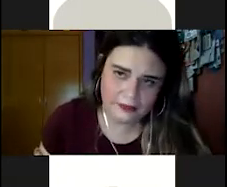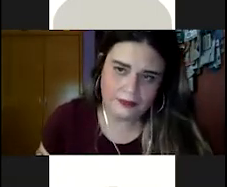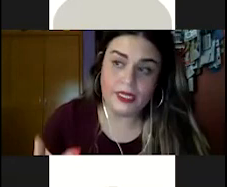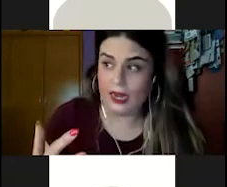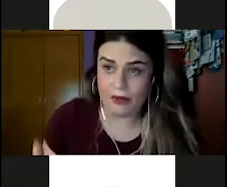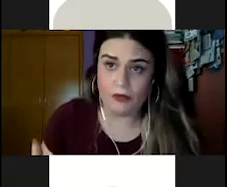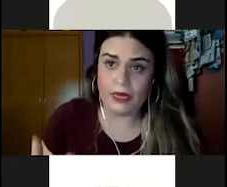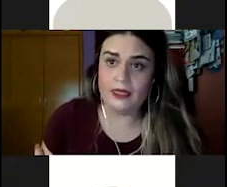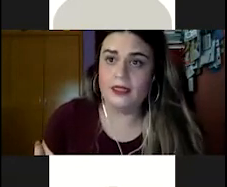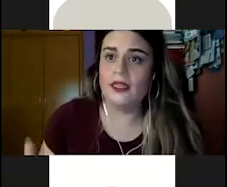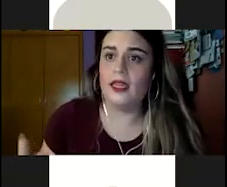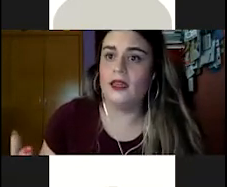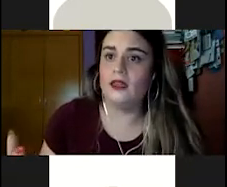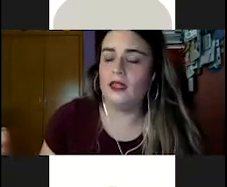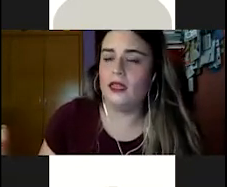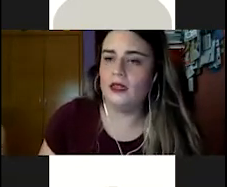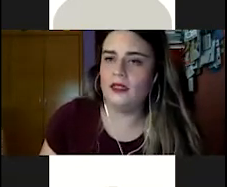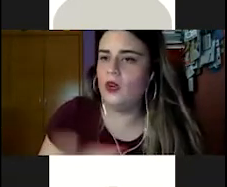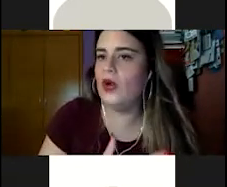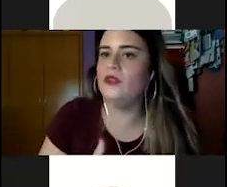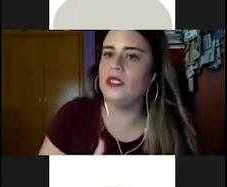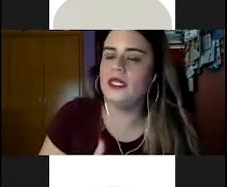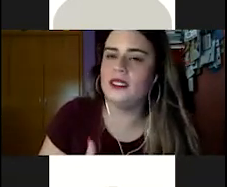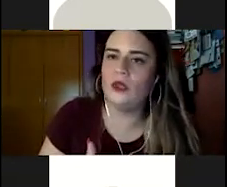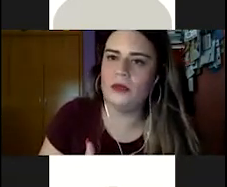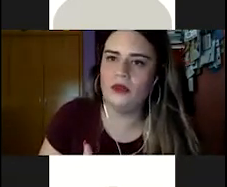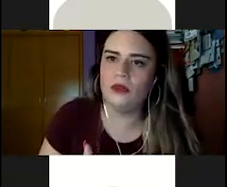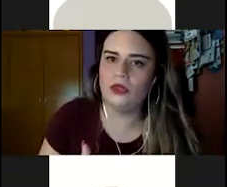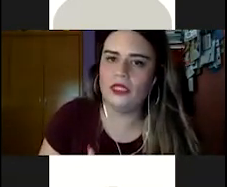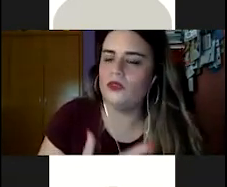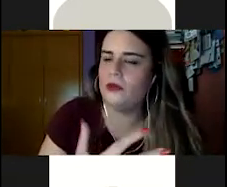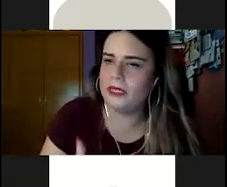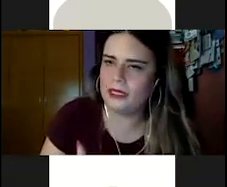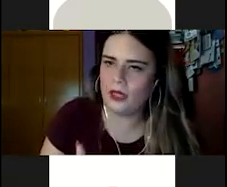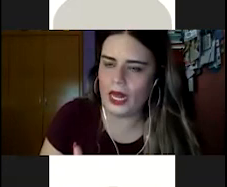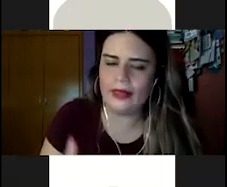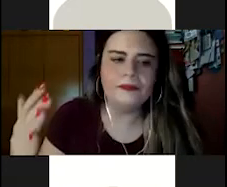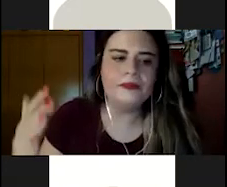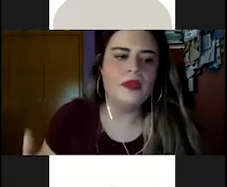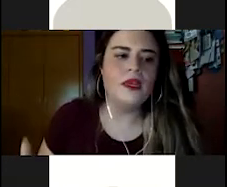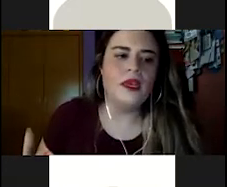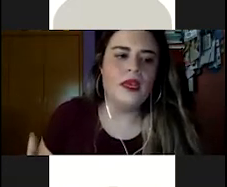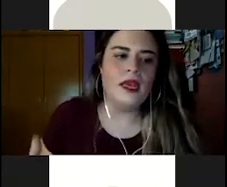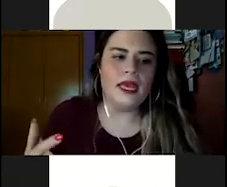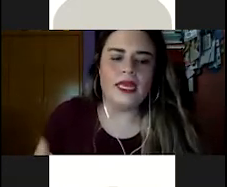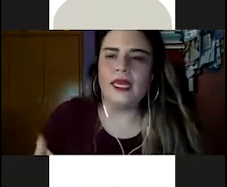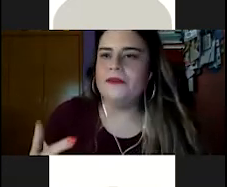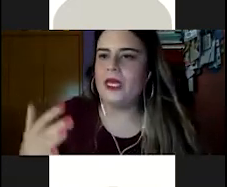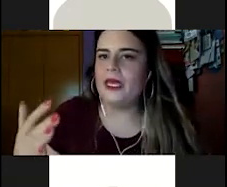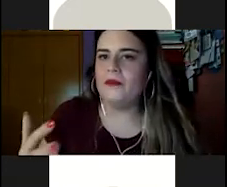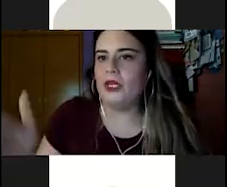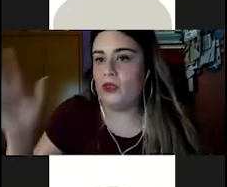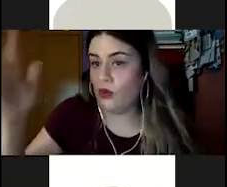presenta, y han habido países que en 5 años desde que se adoptaron los ODS no han presentado nada,